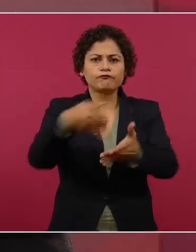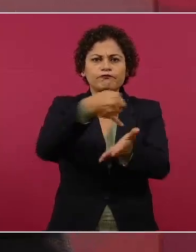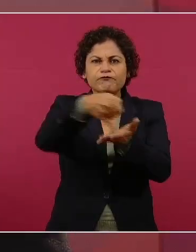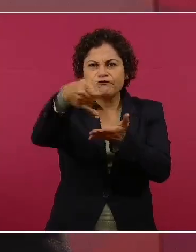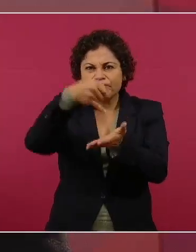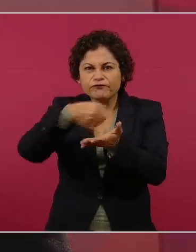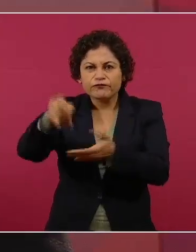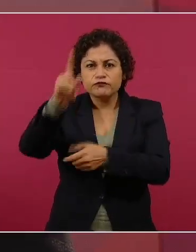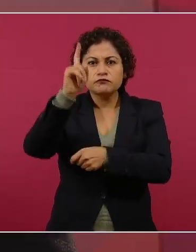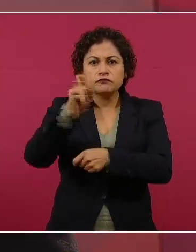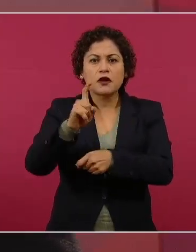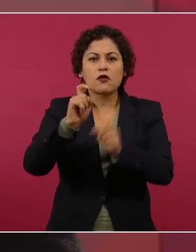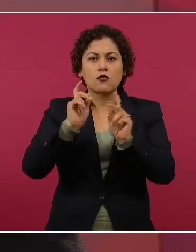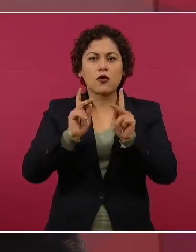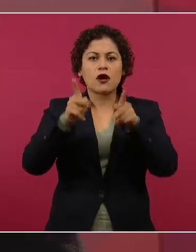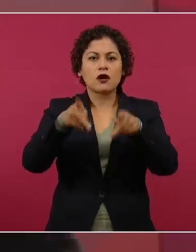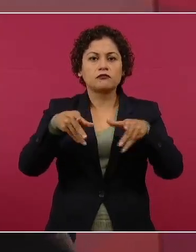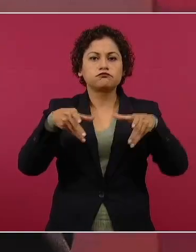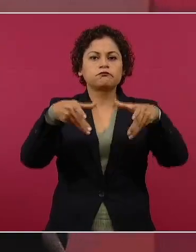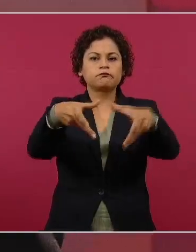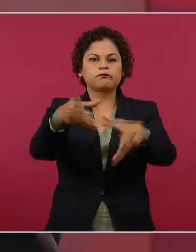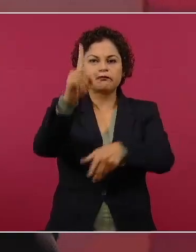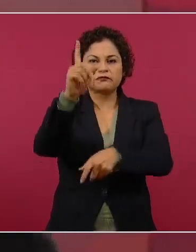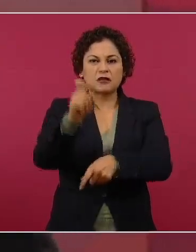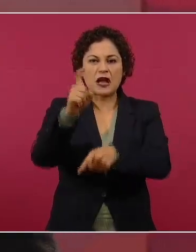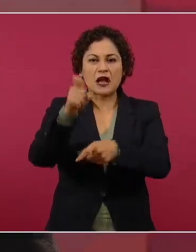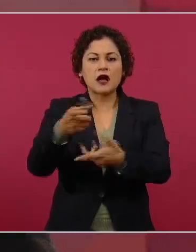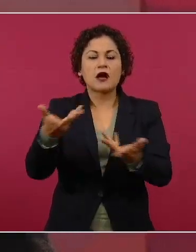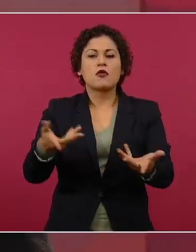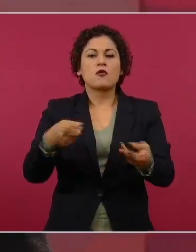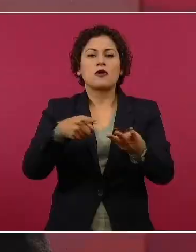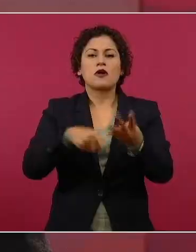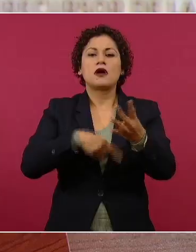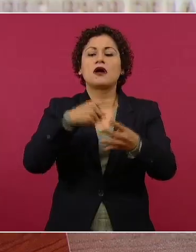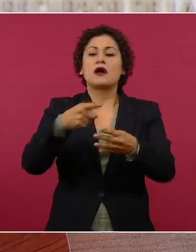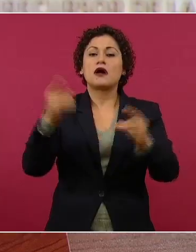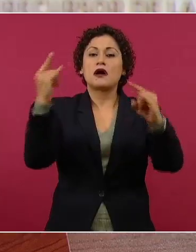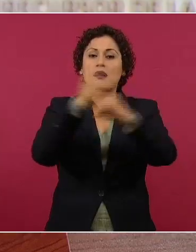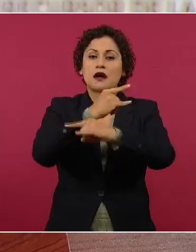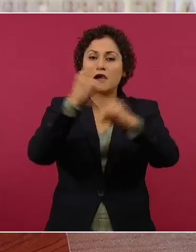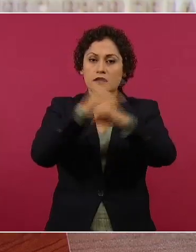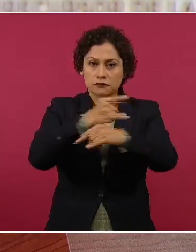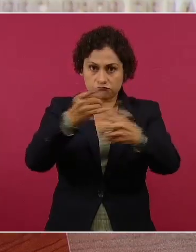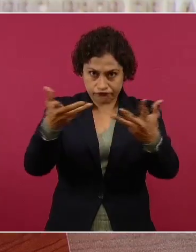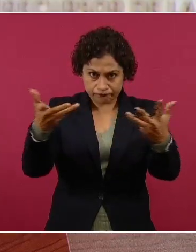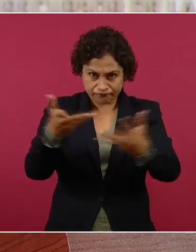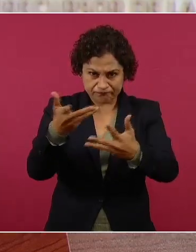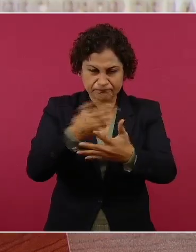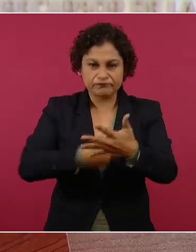acueductos, se están haciendo carreteras, se están haciendo